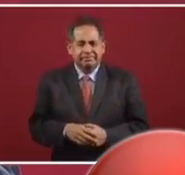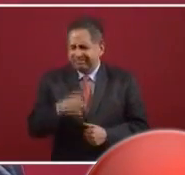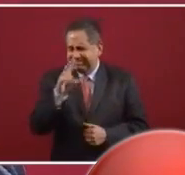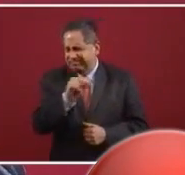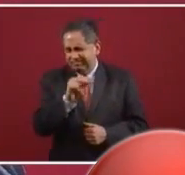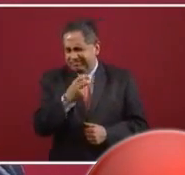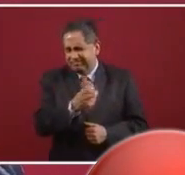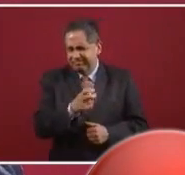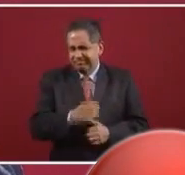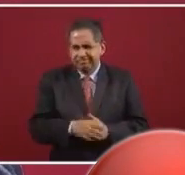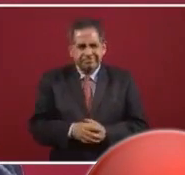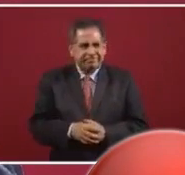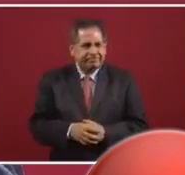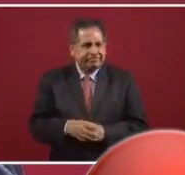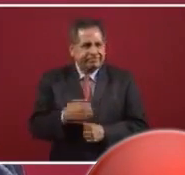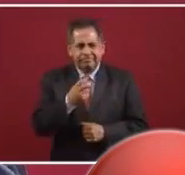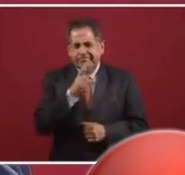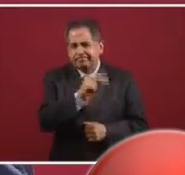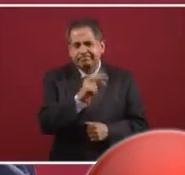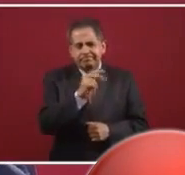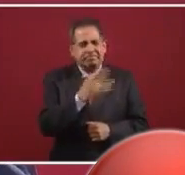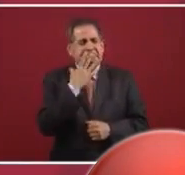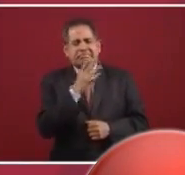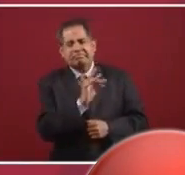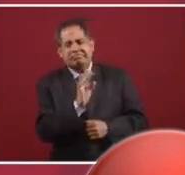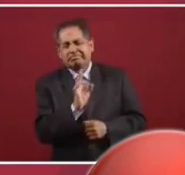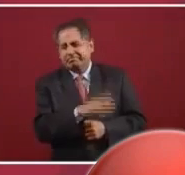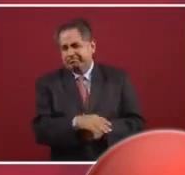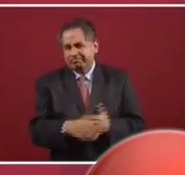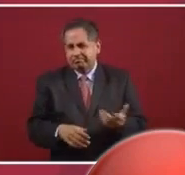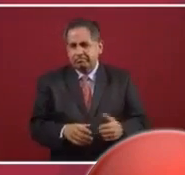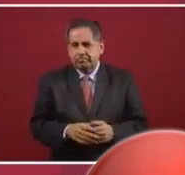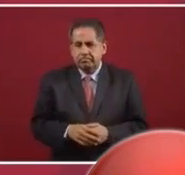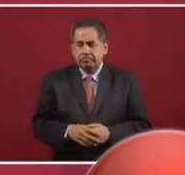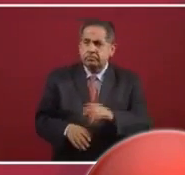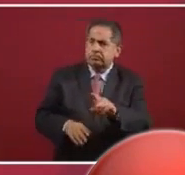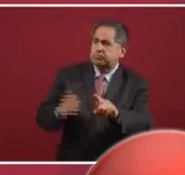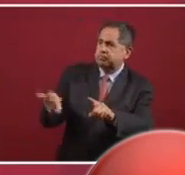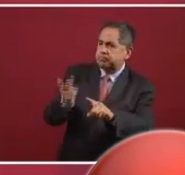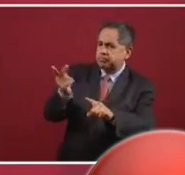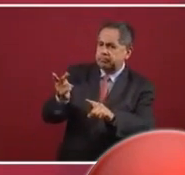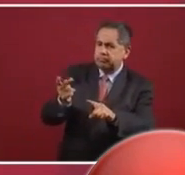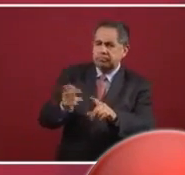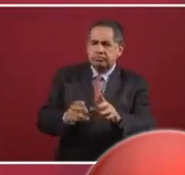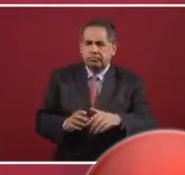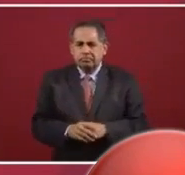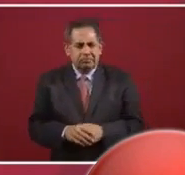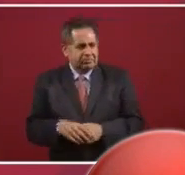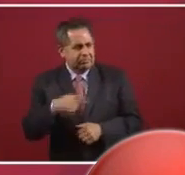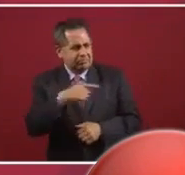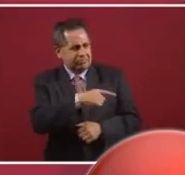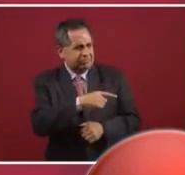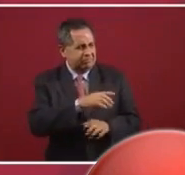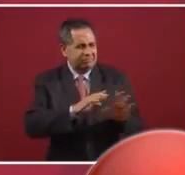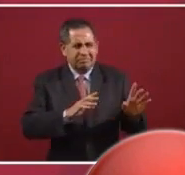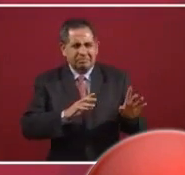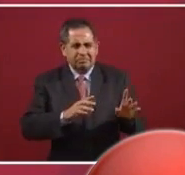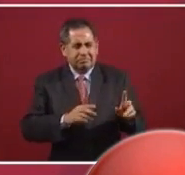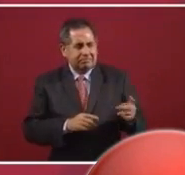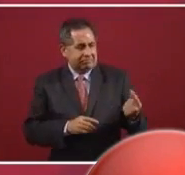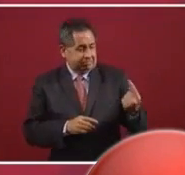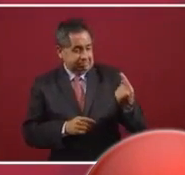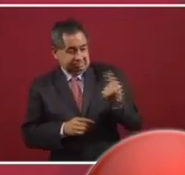No, eso no es nada. Presidente, Ante un señalamiento